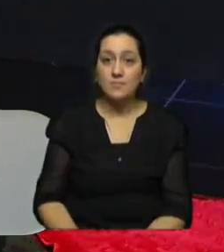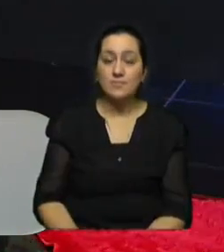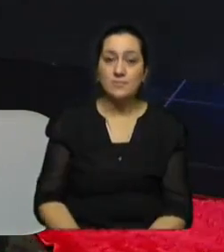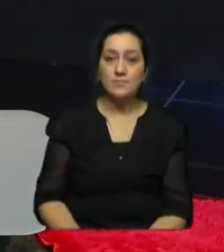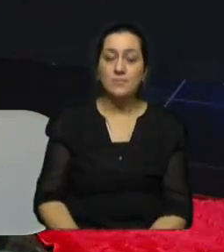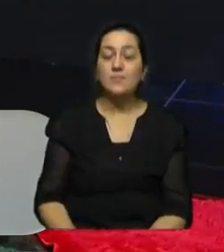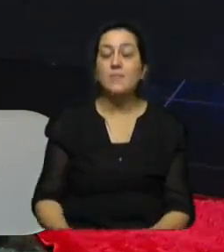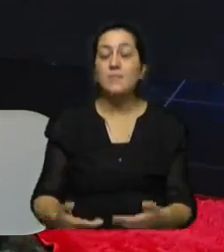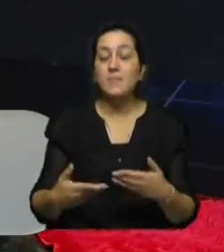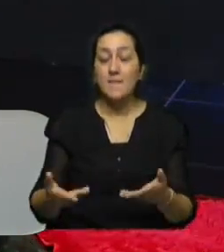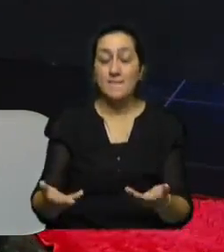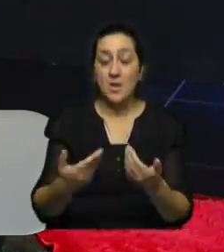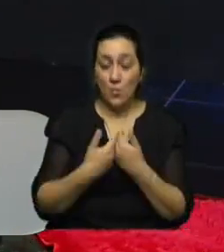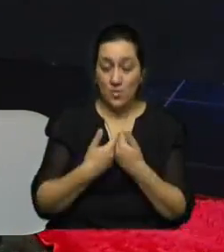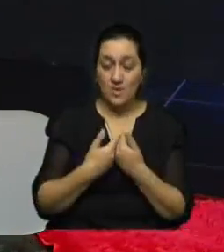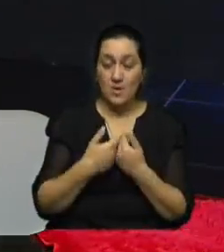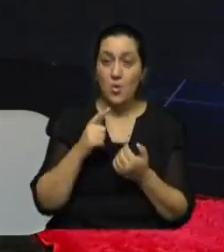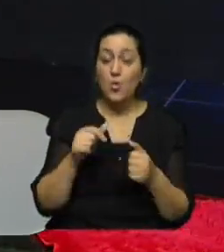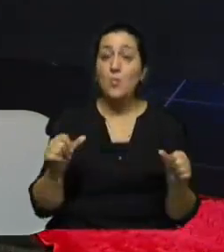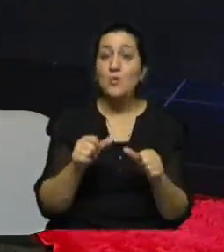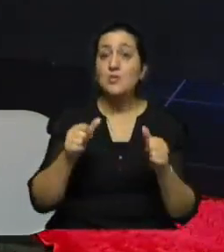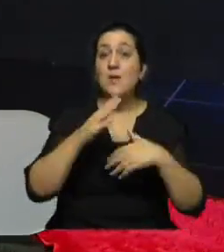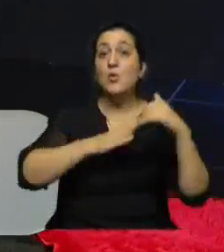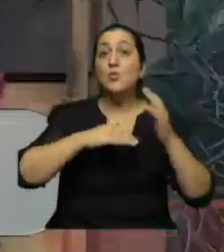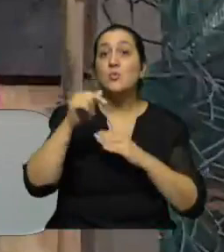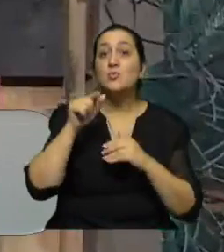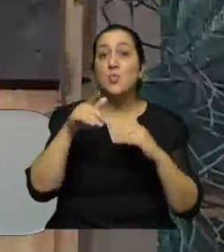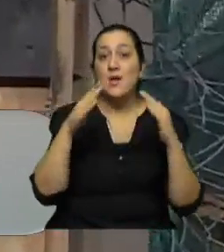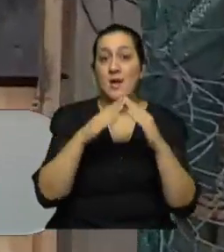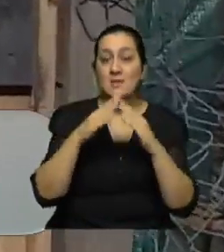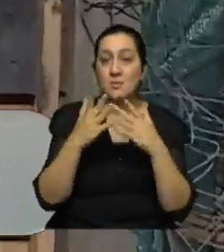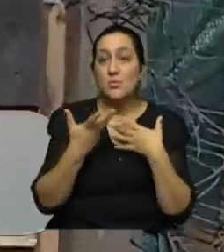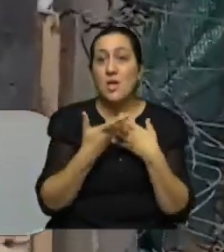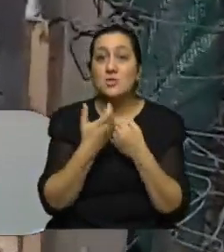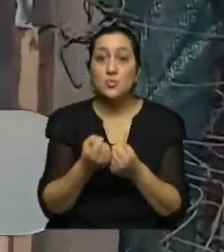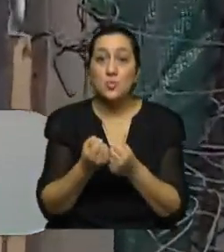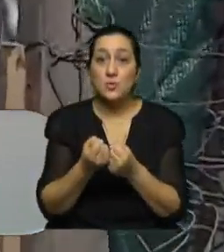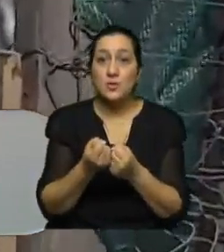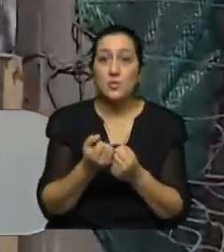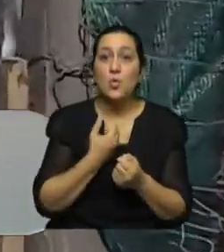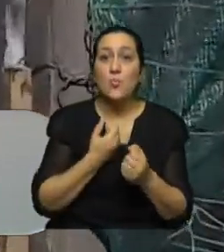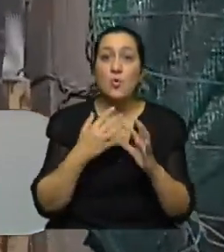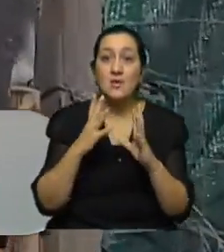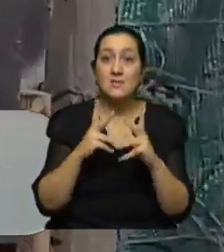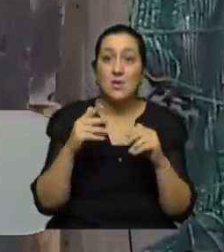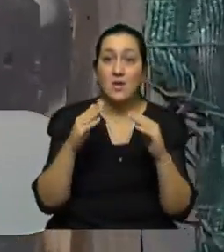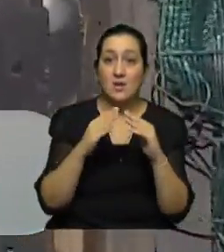Bien, me pregunta Fito Gali desde Estudios, ¿cómo hizo para construir su casa? ¿Qué ayudas recibió? ¿Cómo fueron armando la